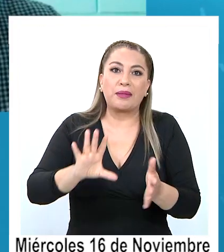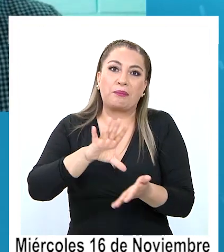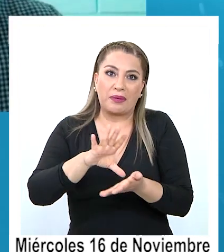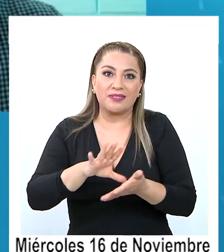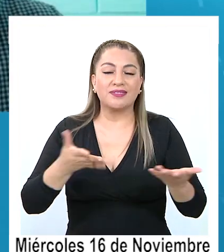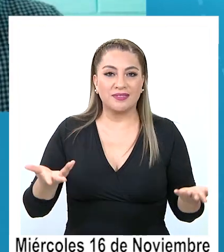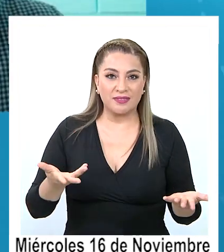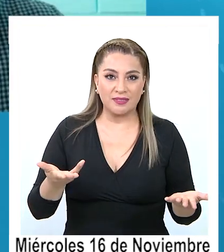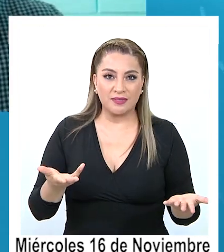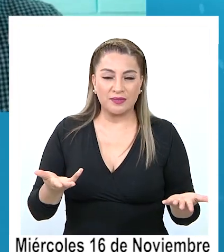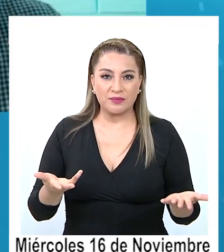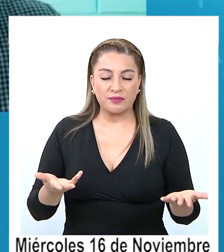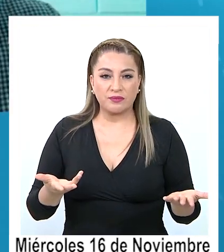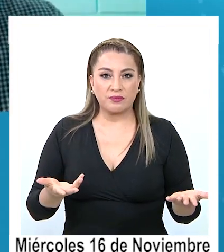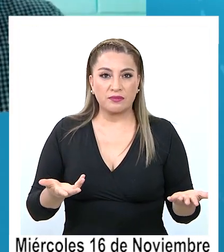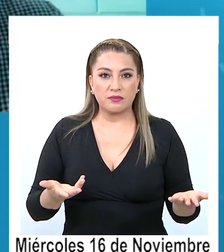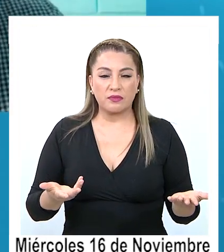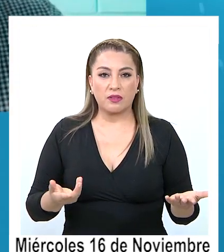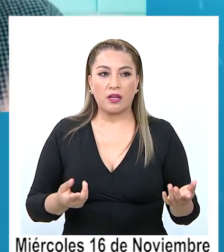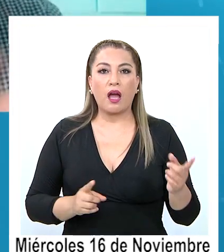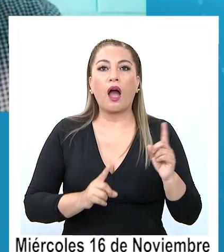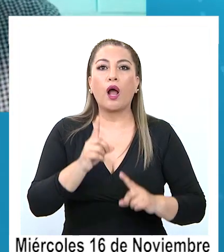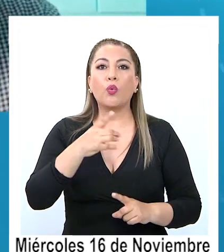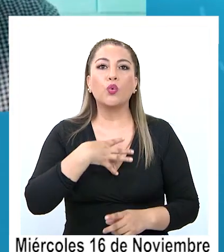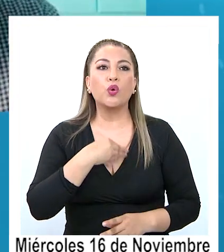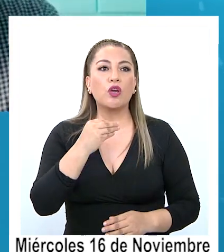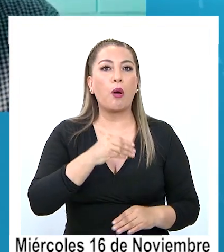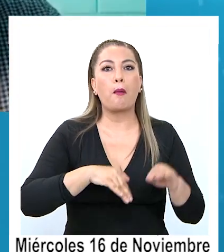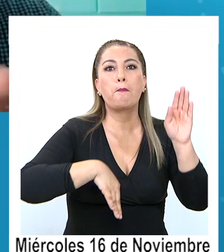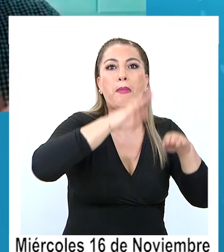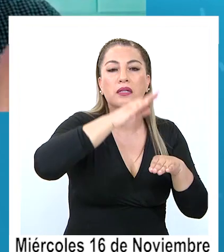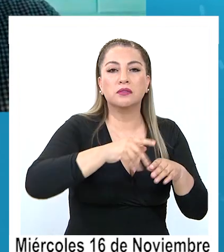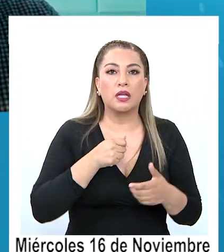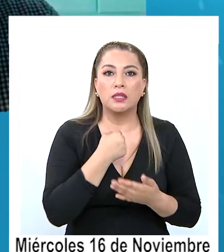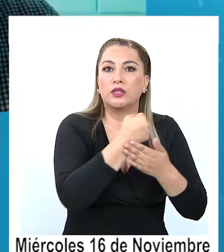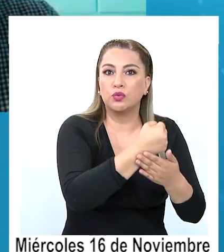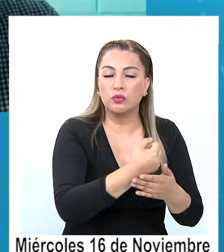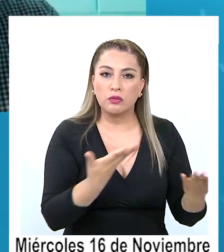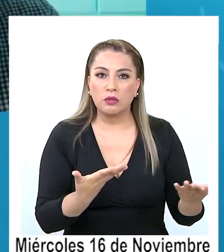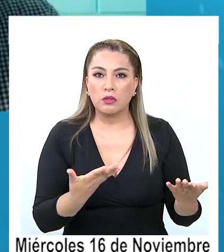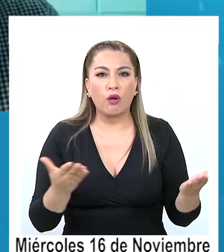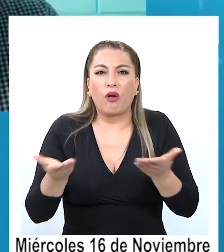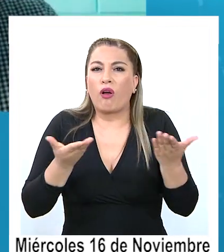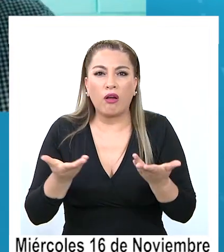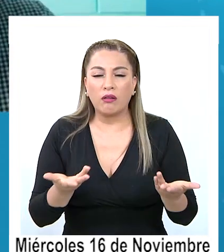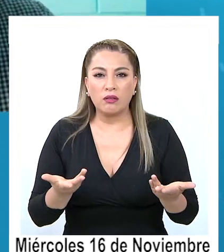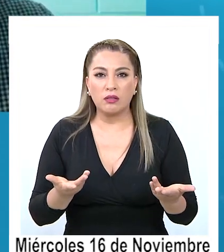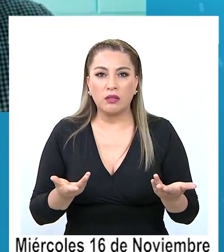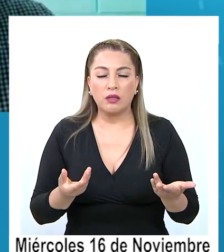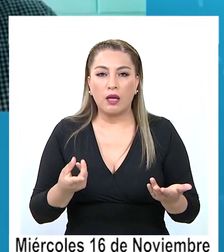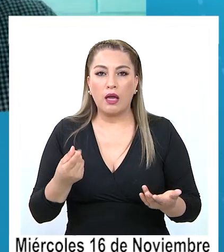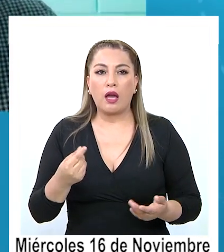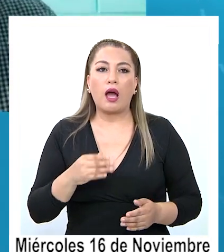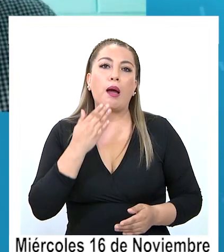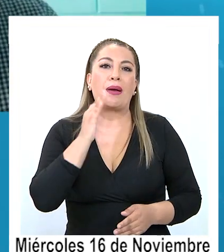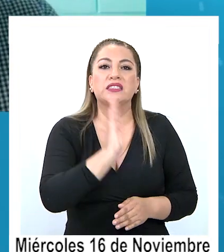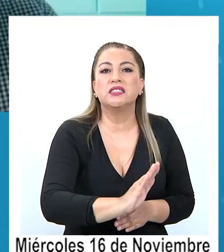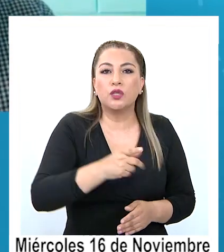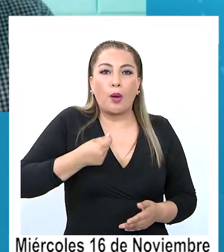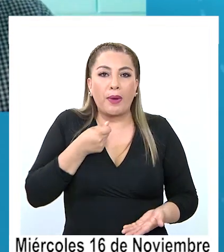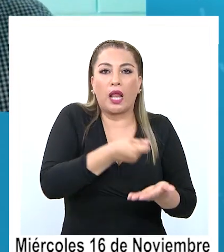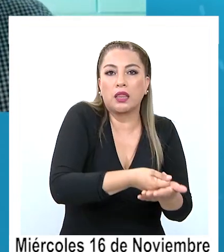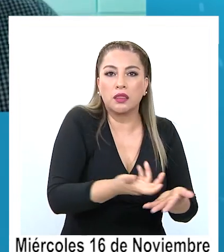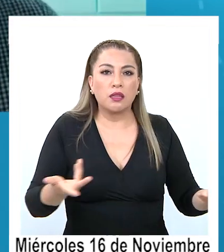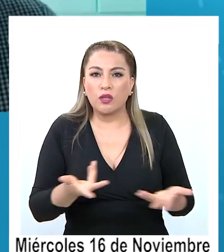país. ¿Hay un hijo que tiene prioridad sobre el otro? ¿Primero se le entrega al más chico